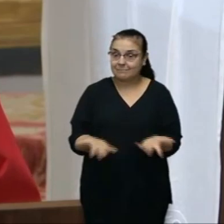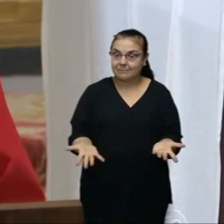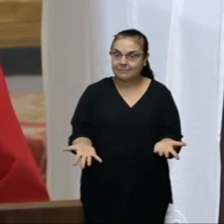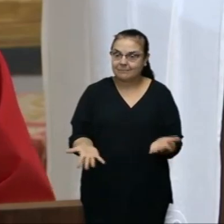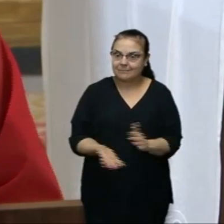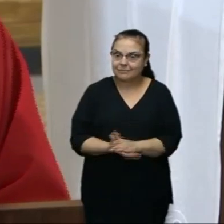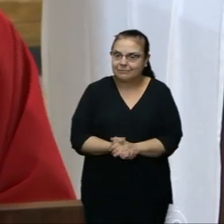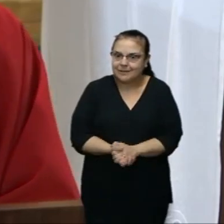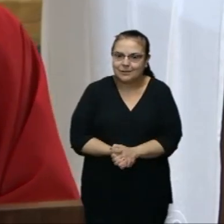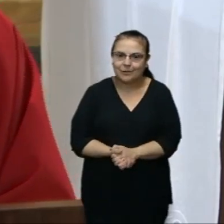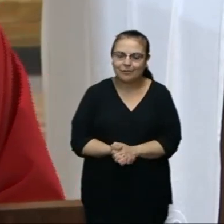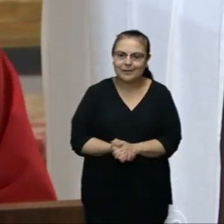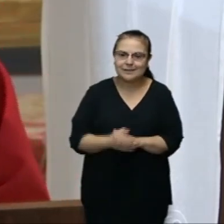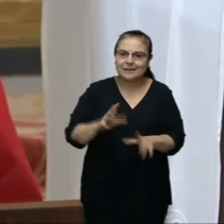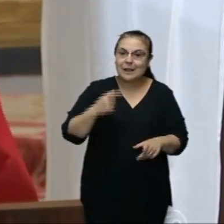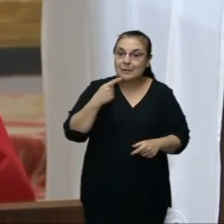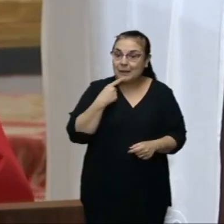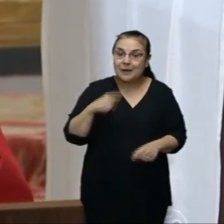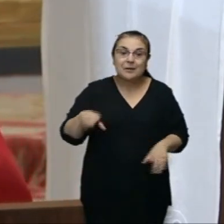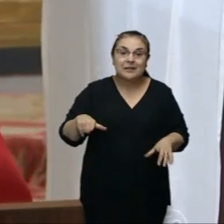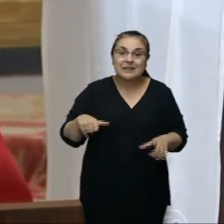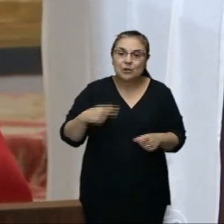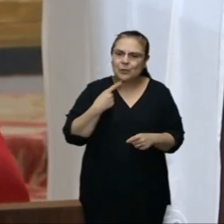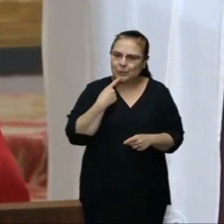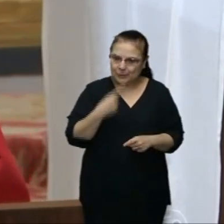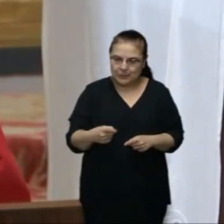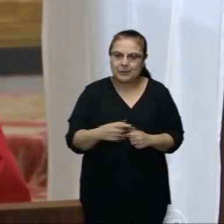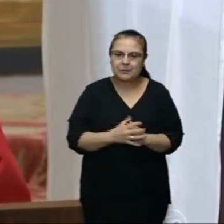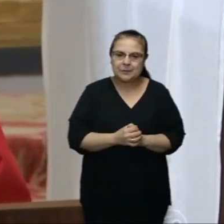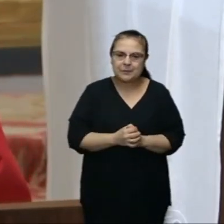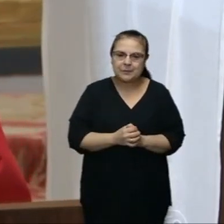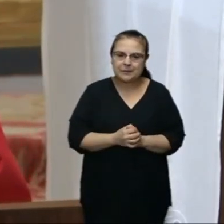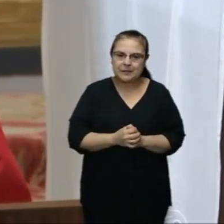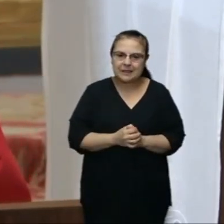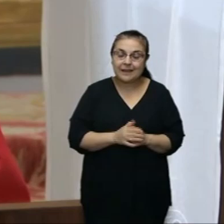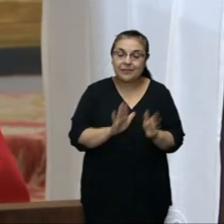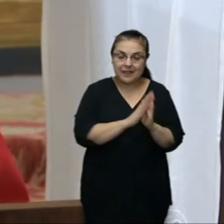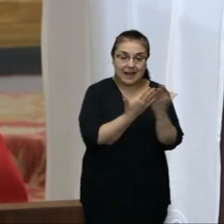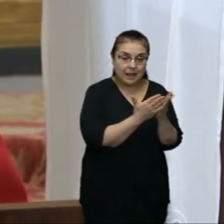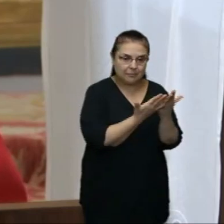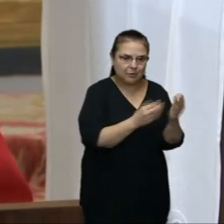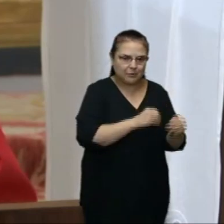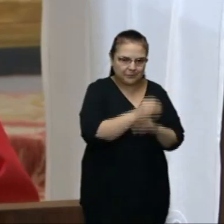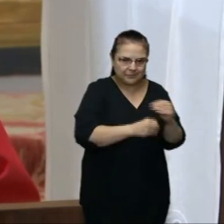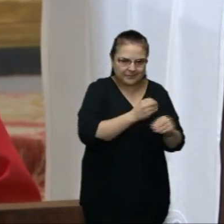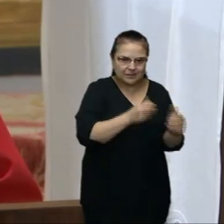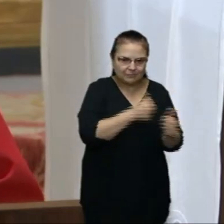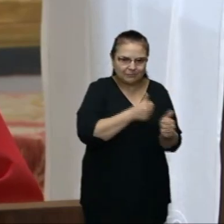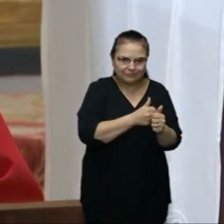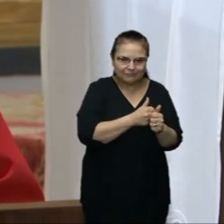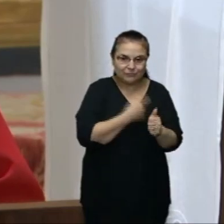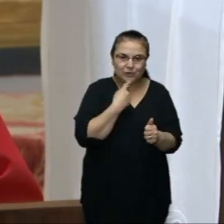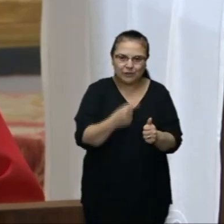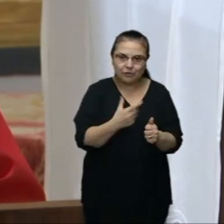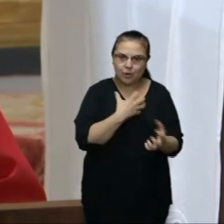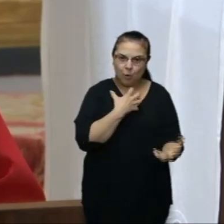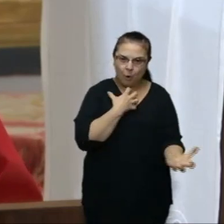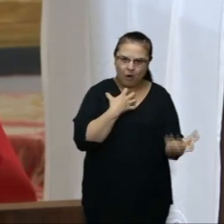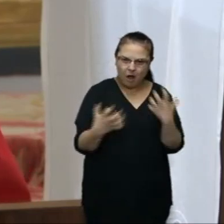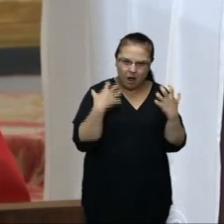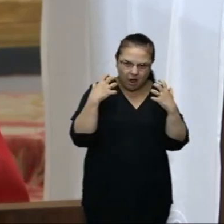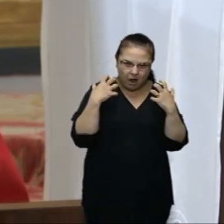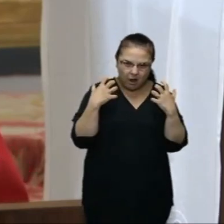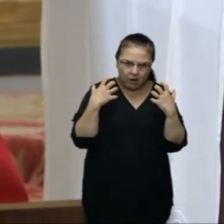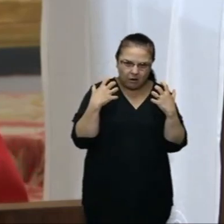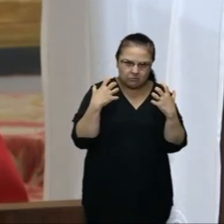Entonces, como tal blasfemia, dice el libro de los Hechos, dando un grito estentóreo, se taparon